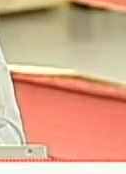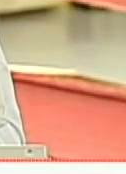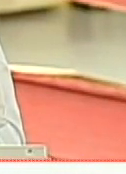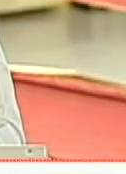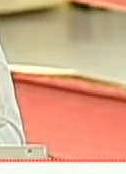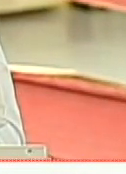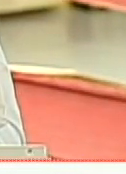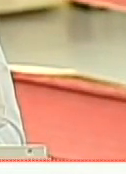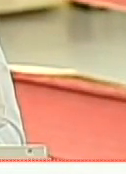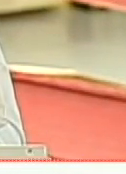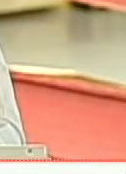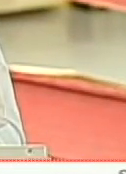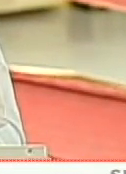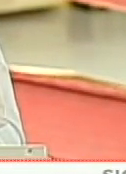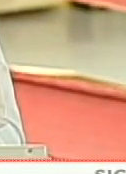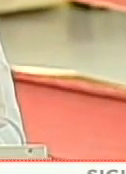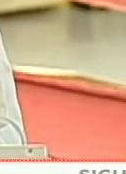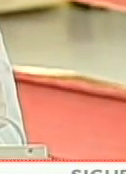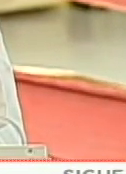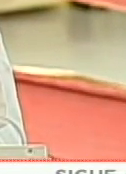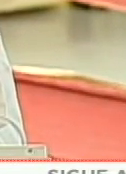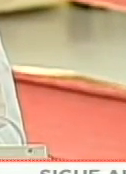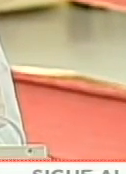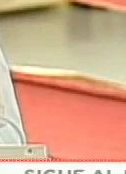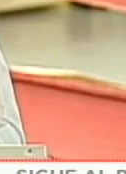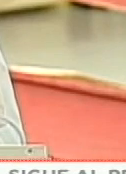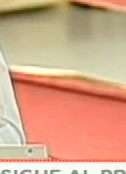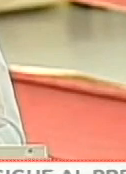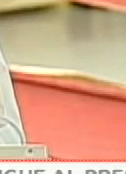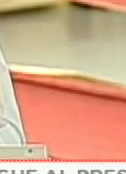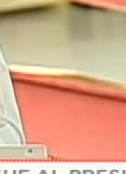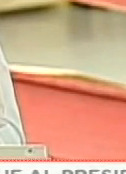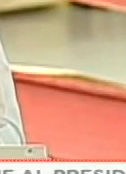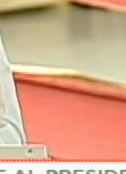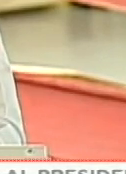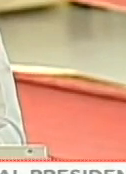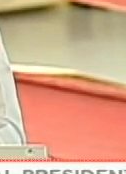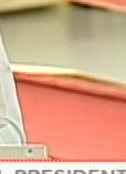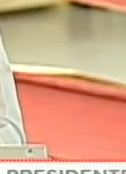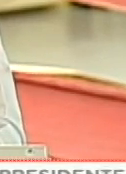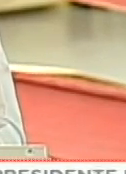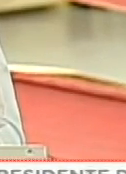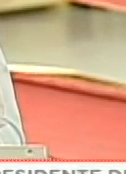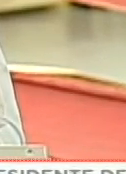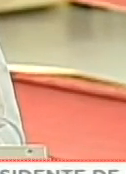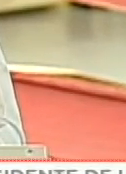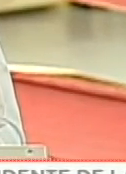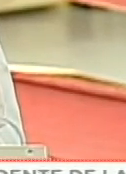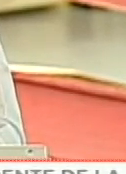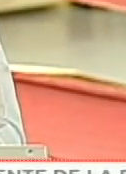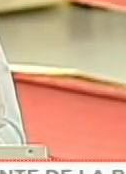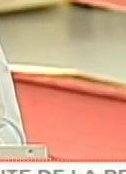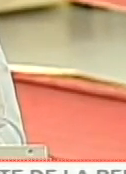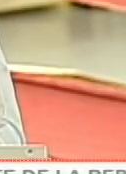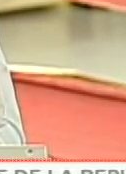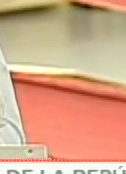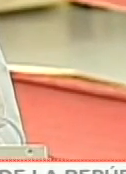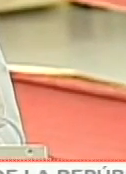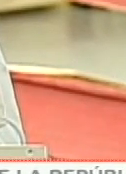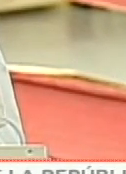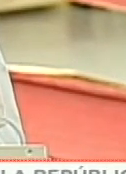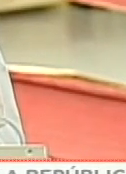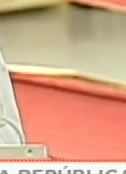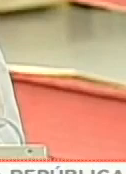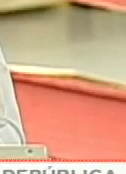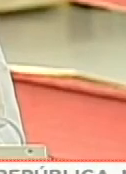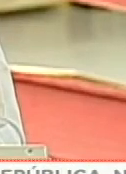de la industria naval en nuestro país. Un objetivo que nos hemos trazado desde la Gran Misión Transporte Venezuela en su vértice número 6,